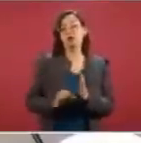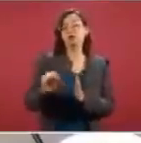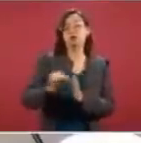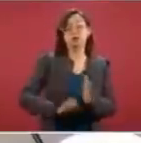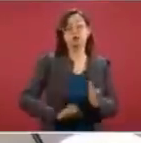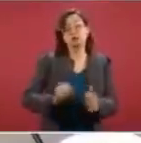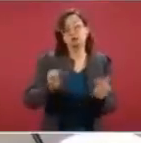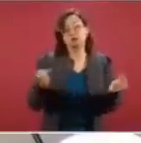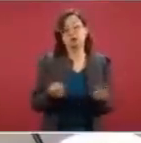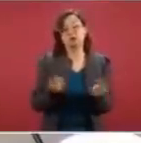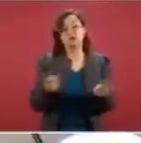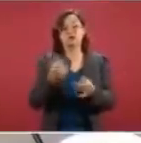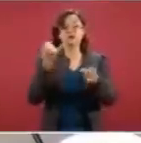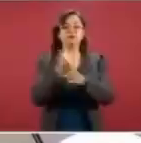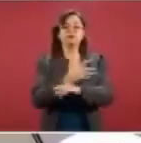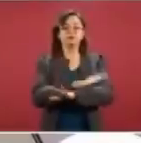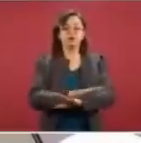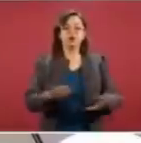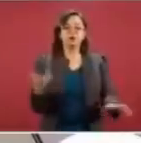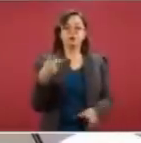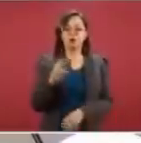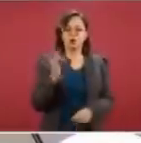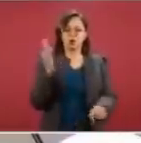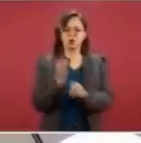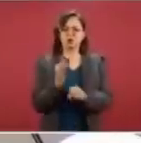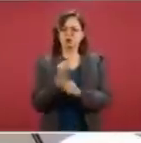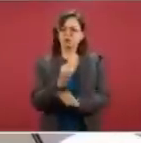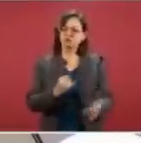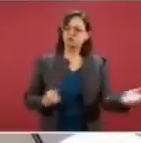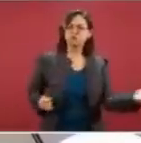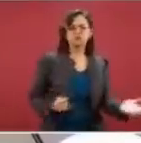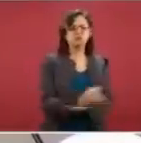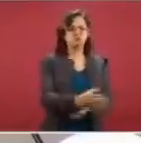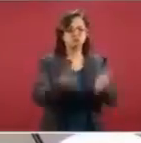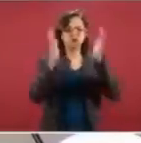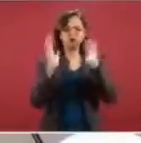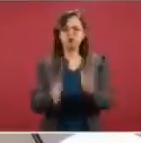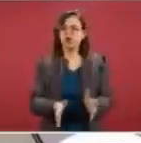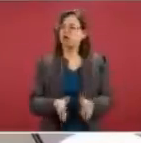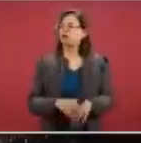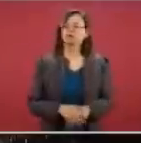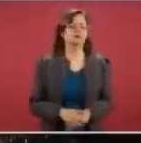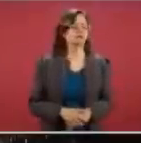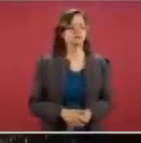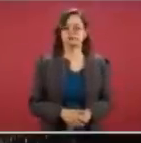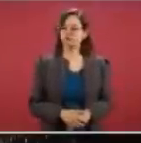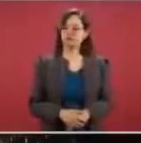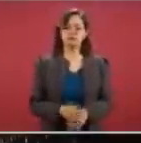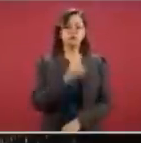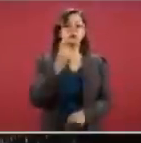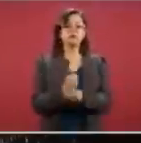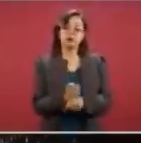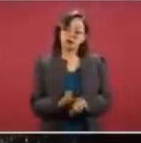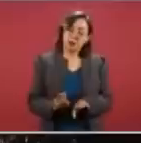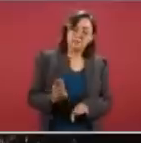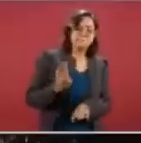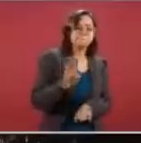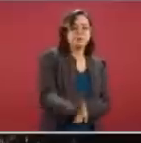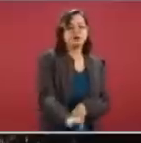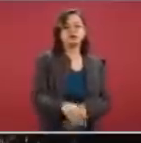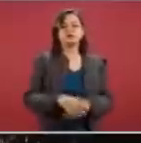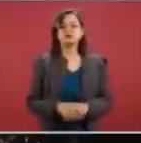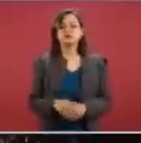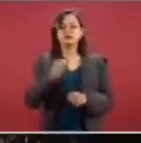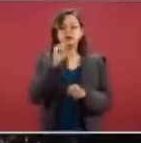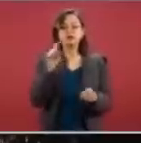esto no lo tomen como algo definitivo, sino algo totalmente, es un primer capítulo. También quiero aclarar